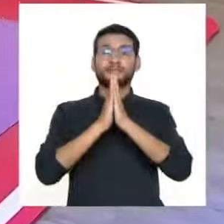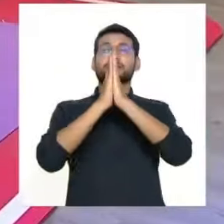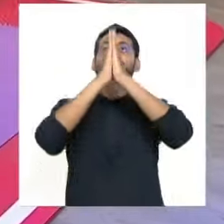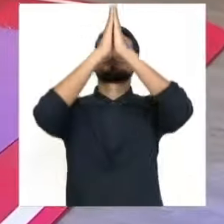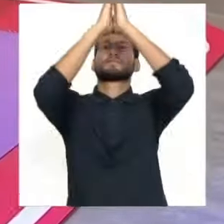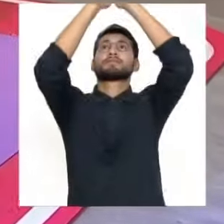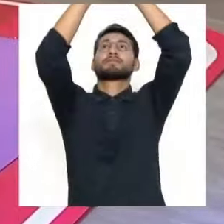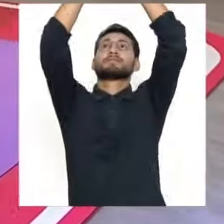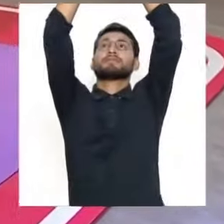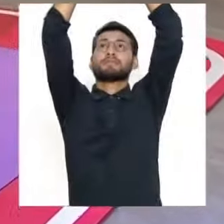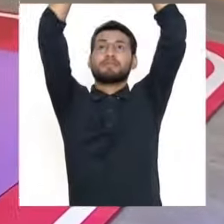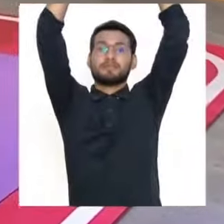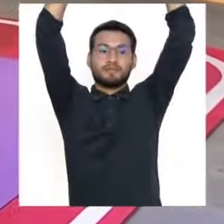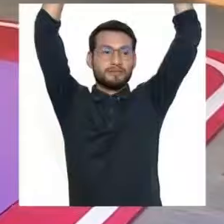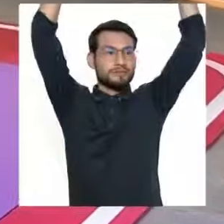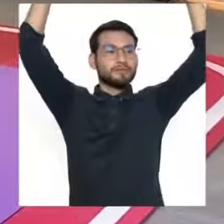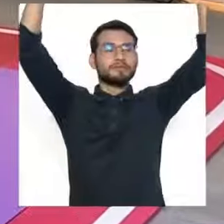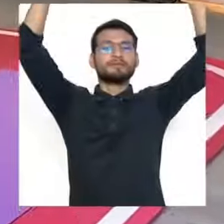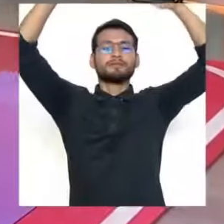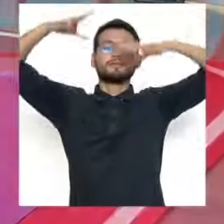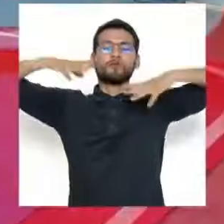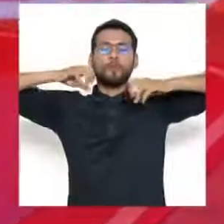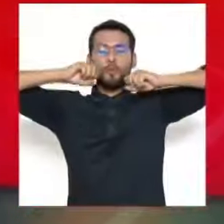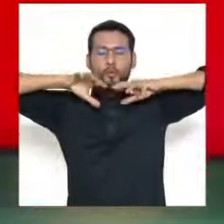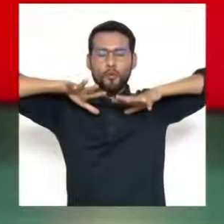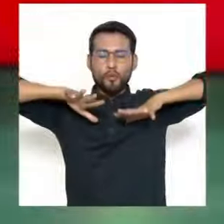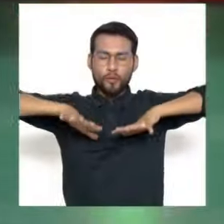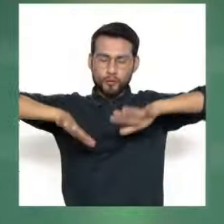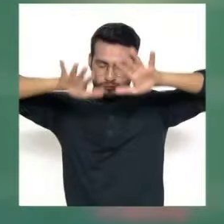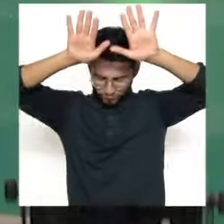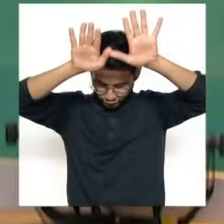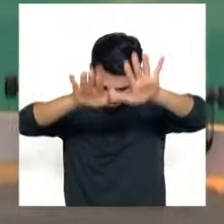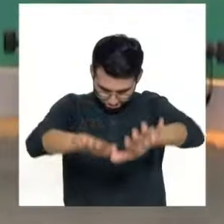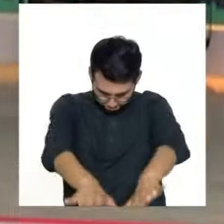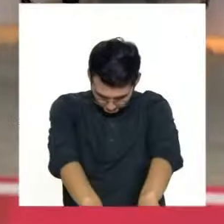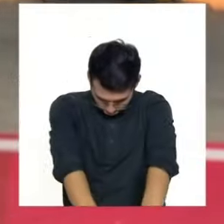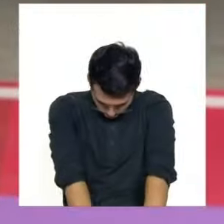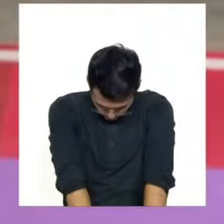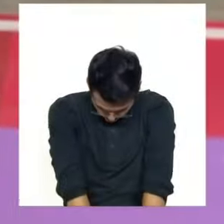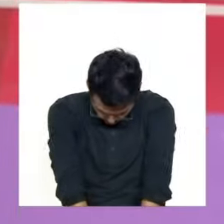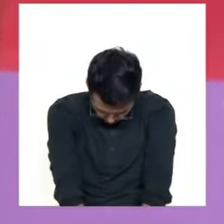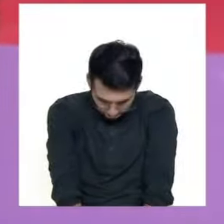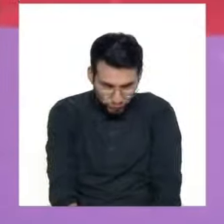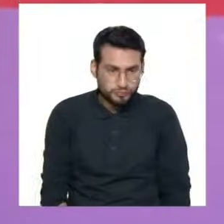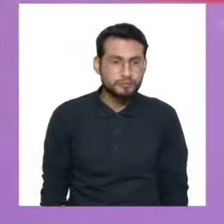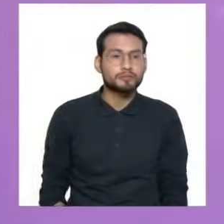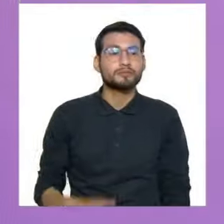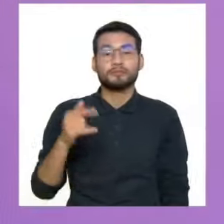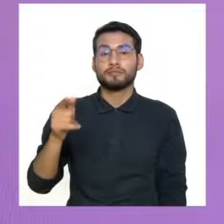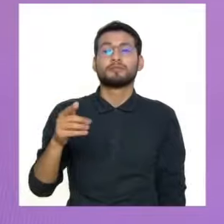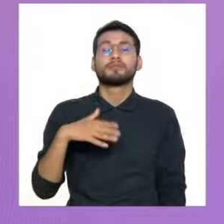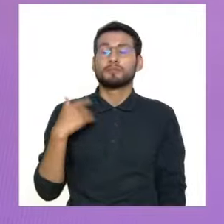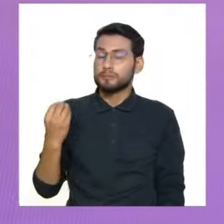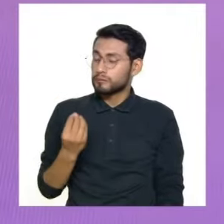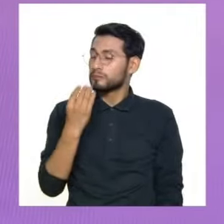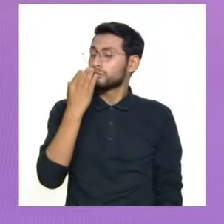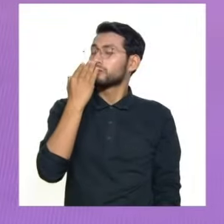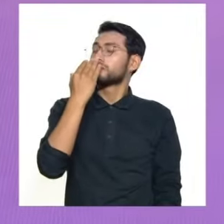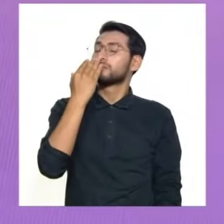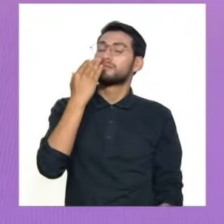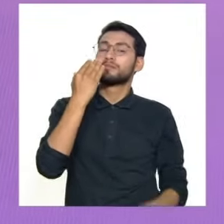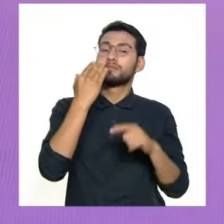hacia atrás exhalando llevo las manos hacia el suelo puedo flexionar las rodillas inhalo llevo el pie